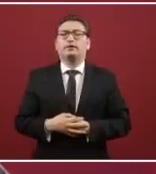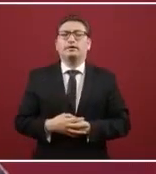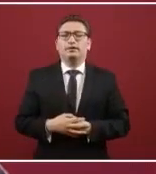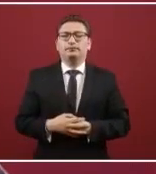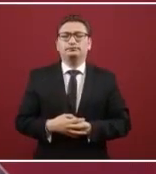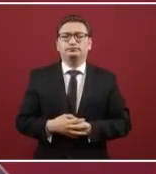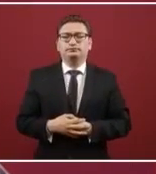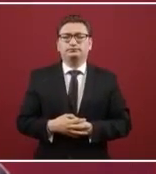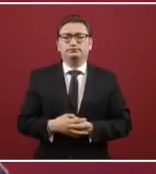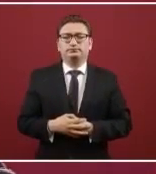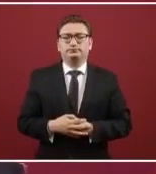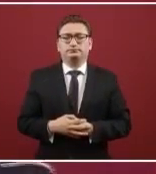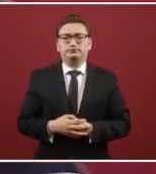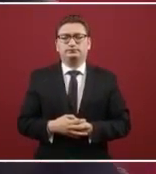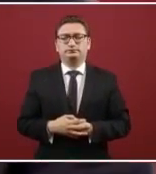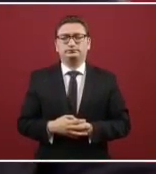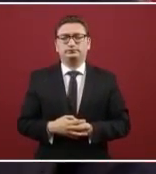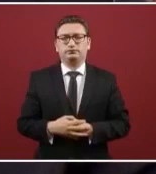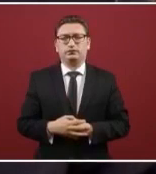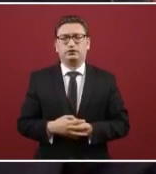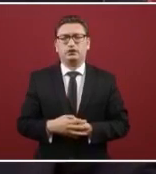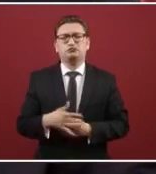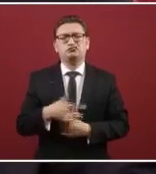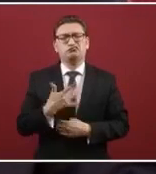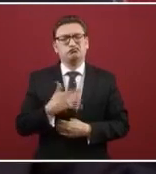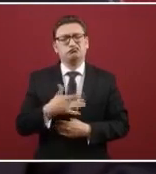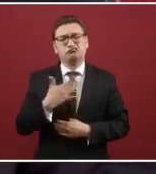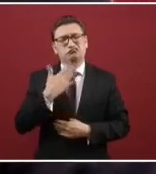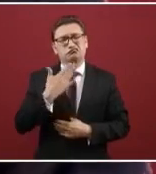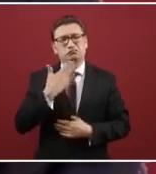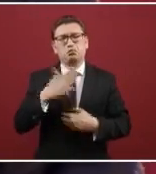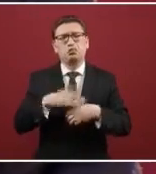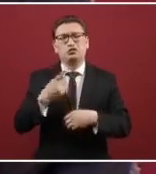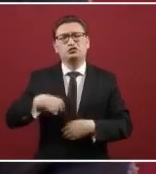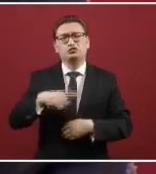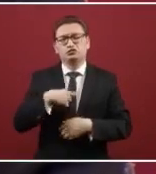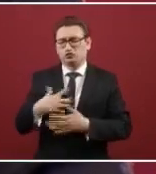alentador es que estamos ya recuperando